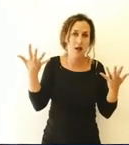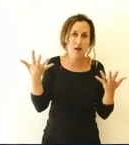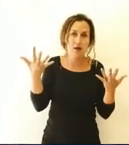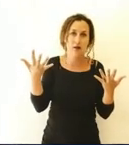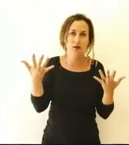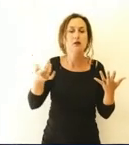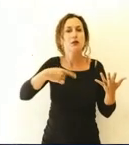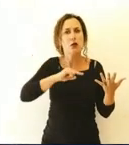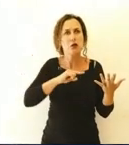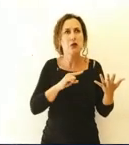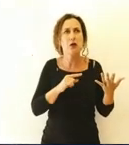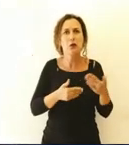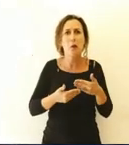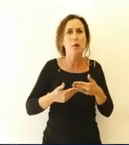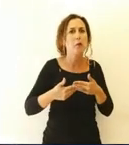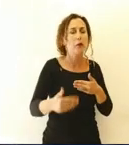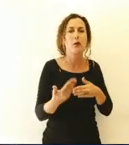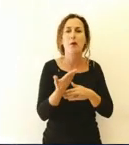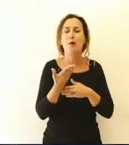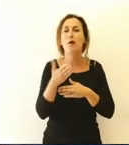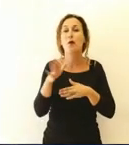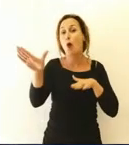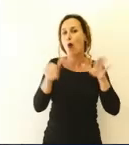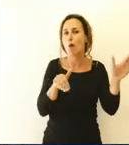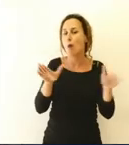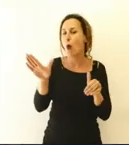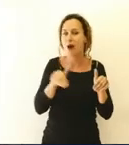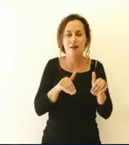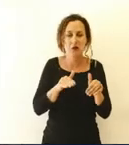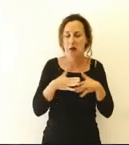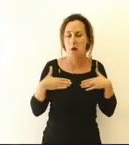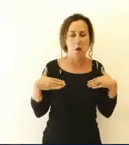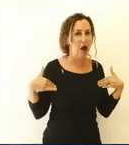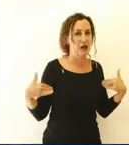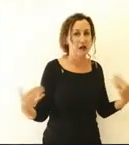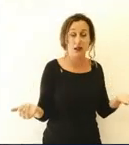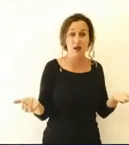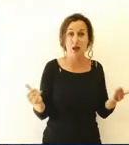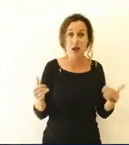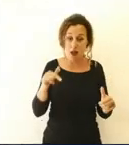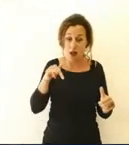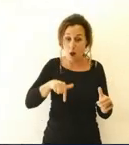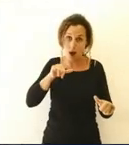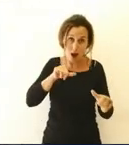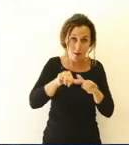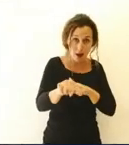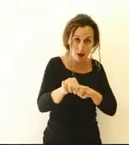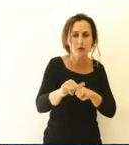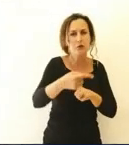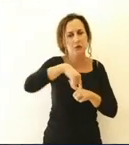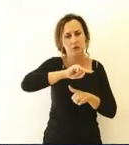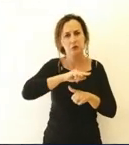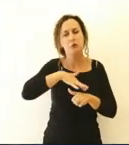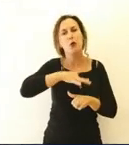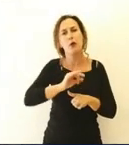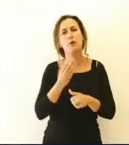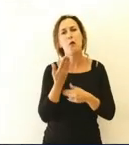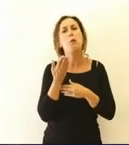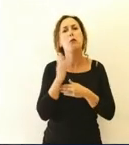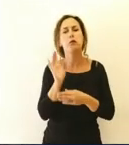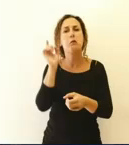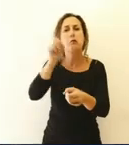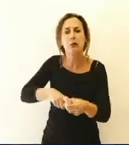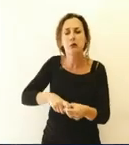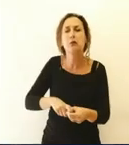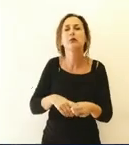Nos podremos presentar a cualquier convocatoria que salga a partir del día de hoy, porque esto es igual